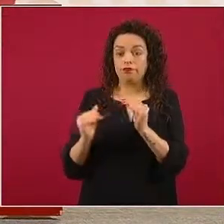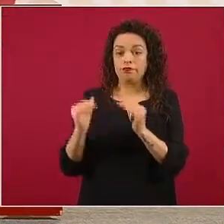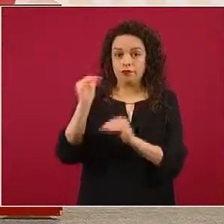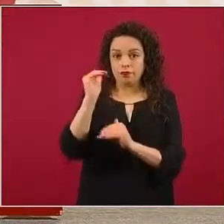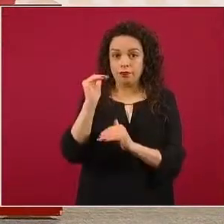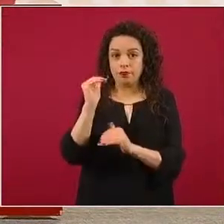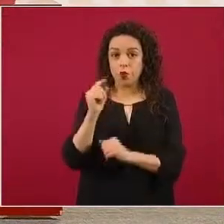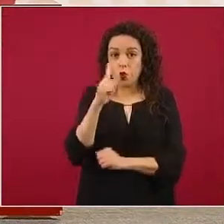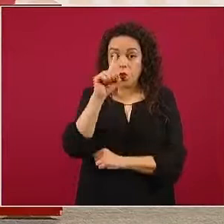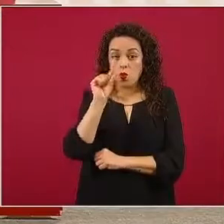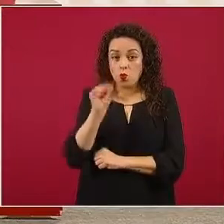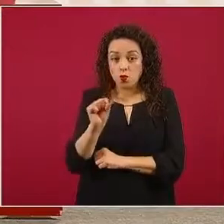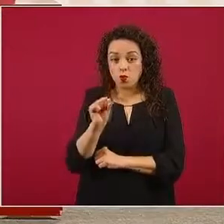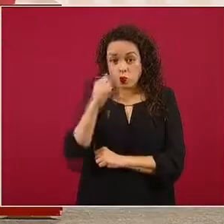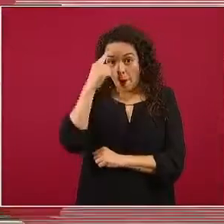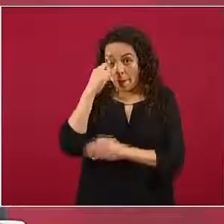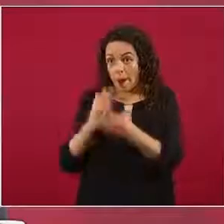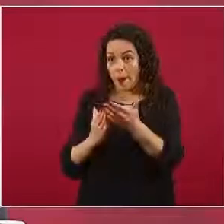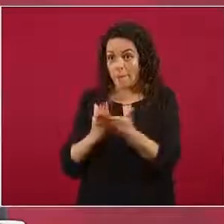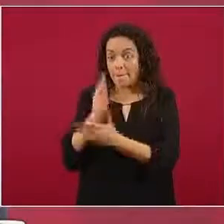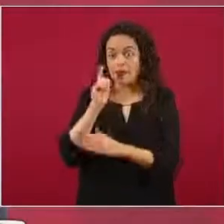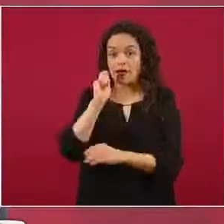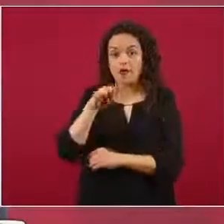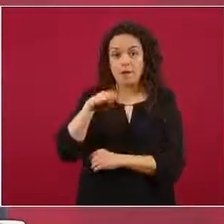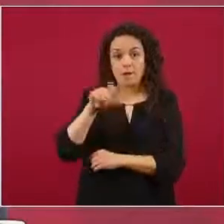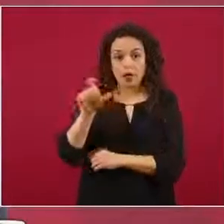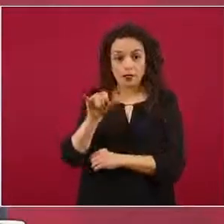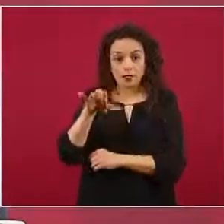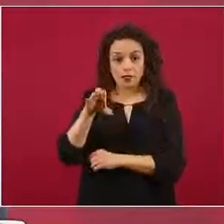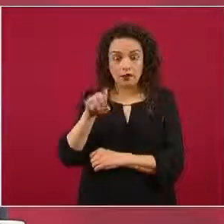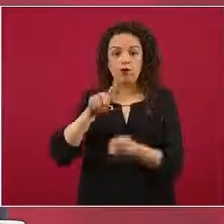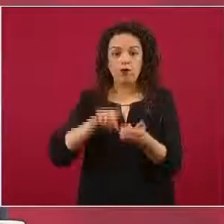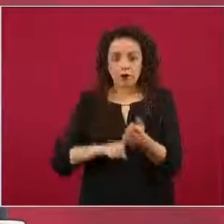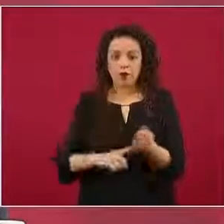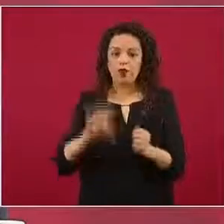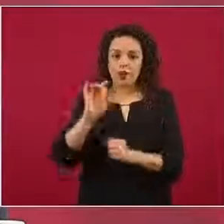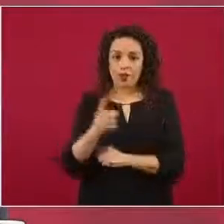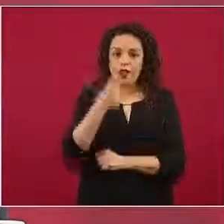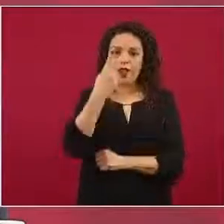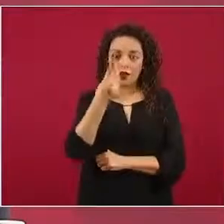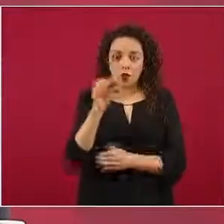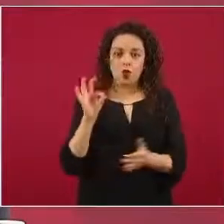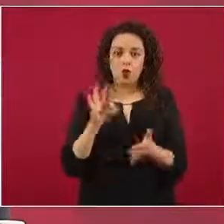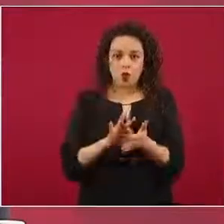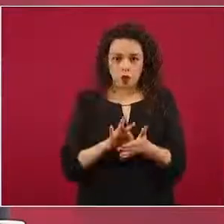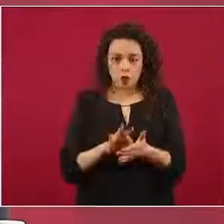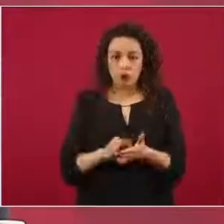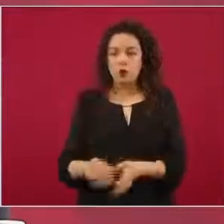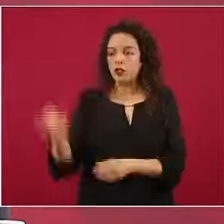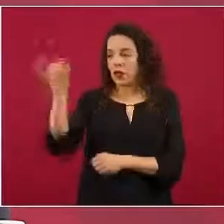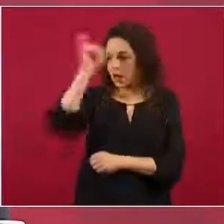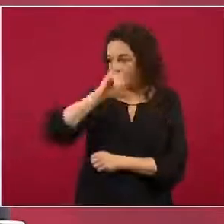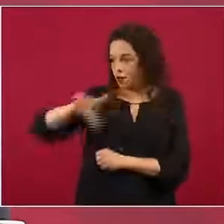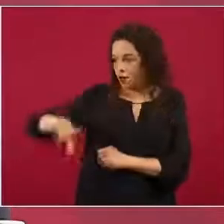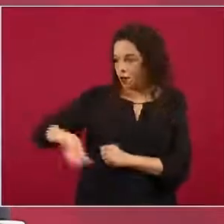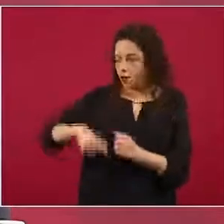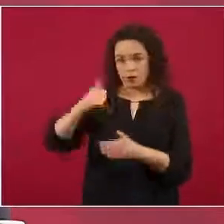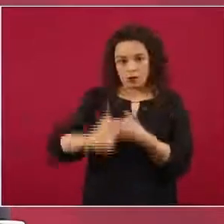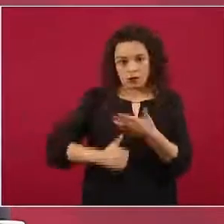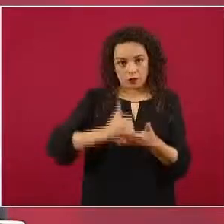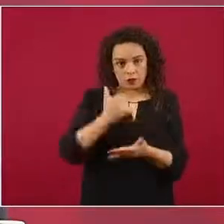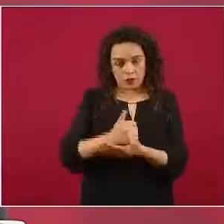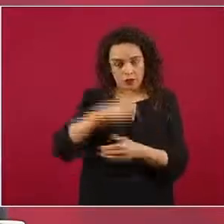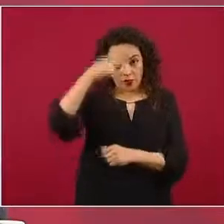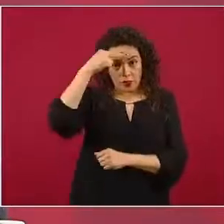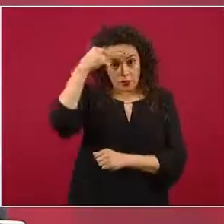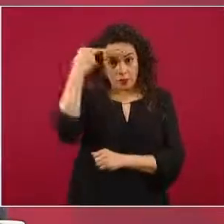pasar a un nivel de riesgo máximo, estamos hablando de ese 31, la jefa de gobierno de la Ciudad de